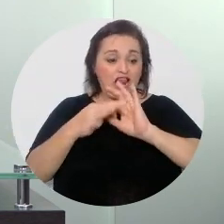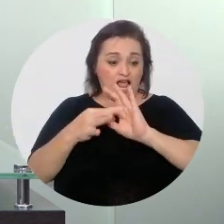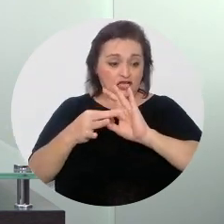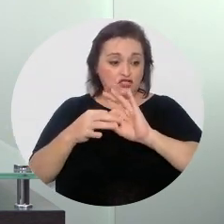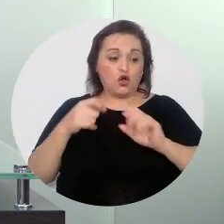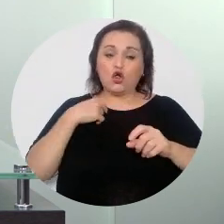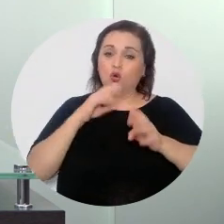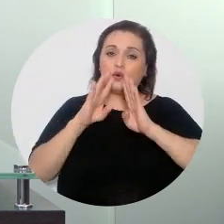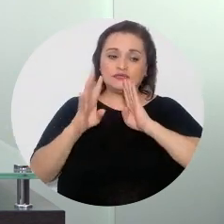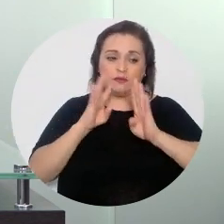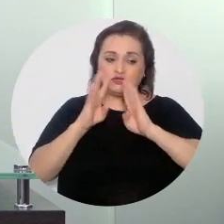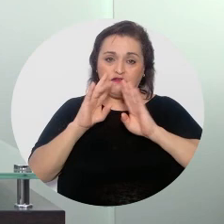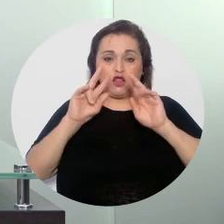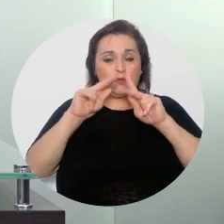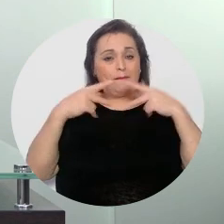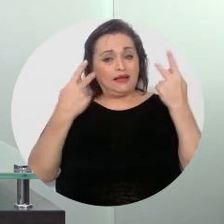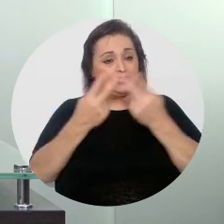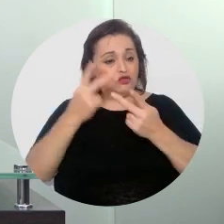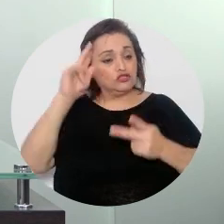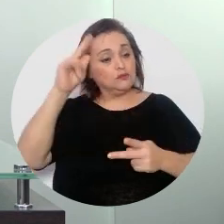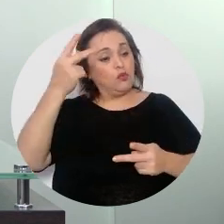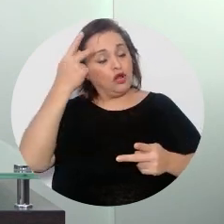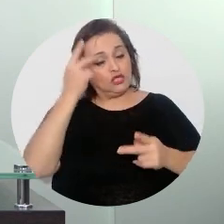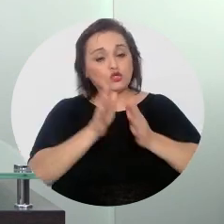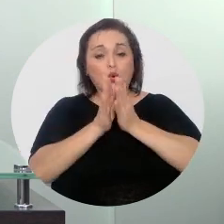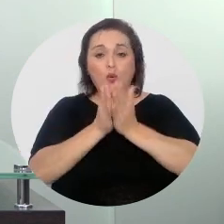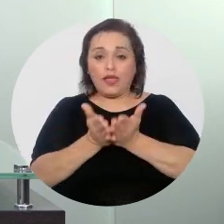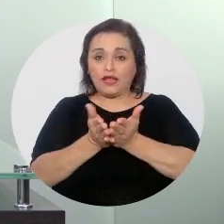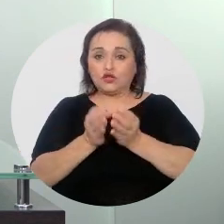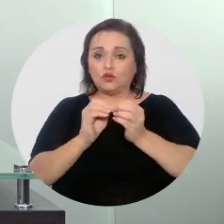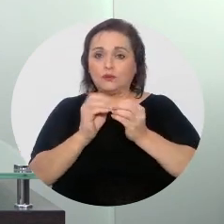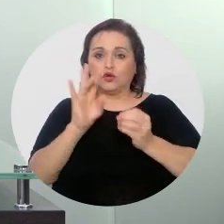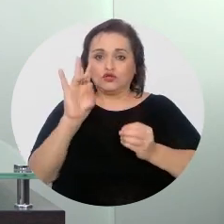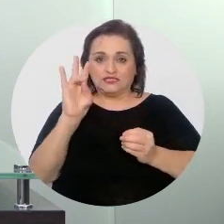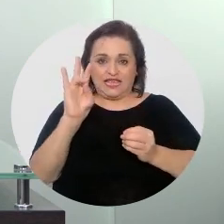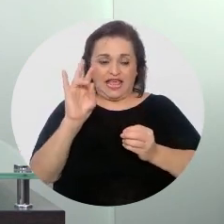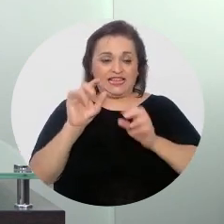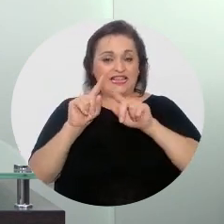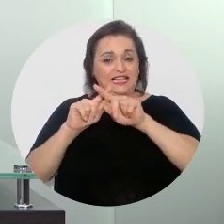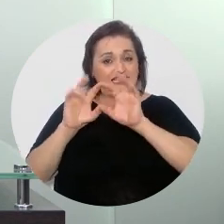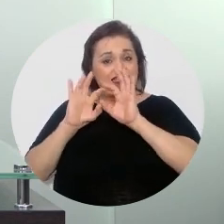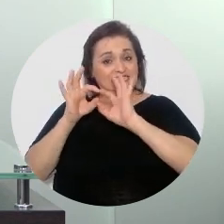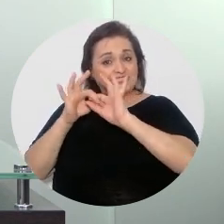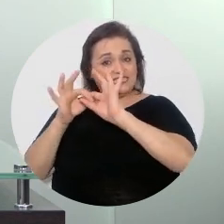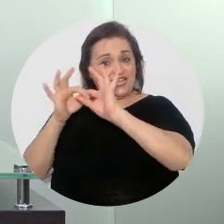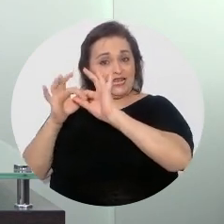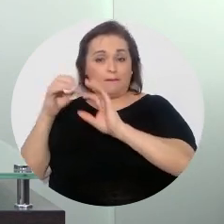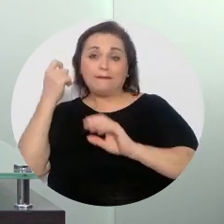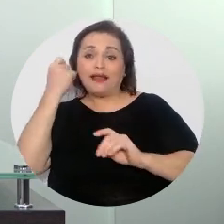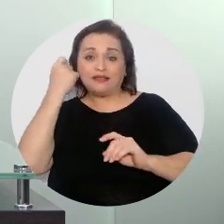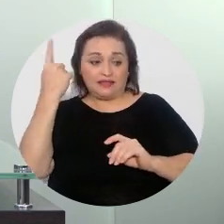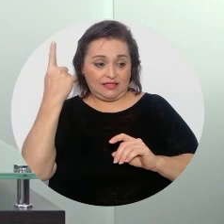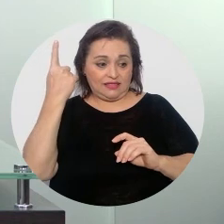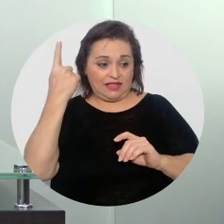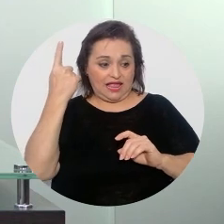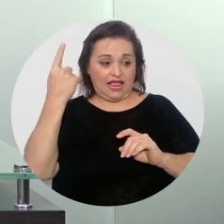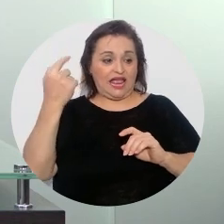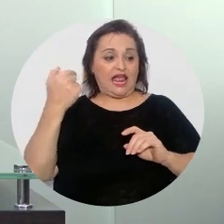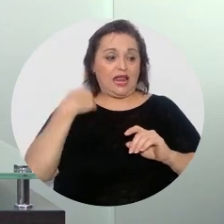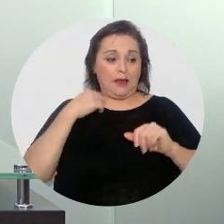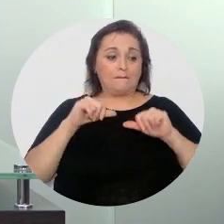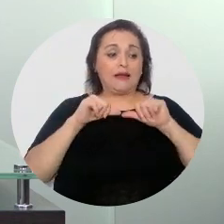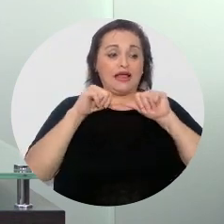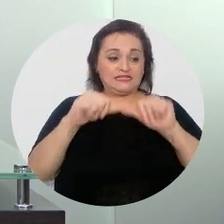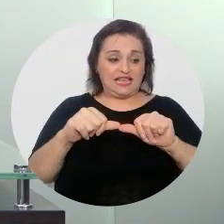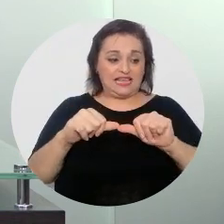temas en relación con el financiamiento de los partidos políticos en el cuaderno número 7 de la serie para entender,